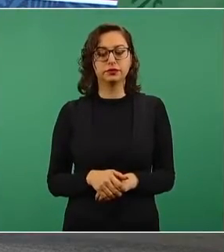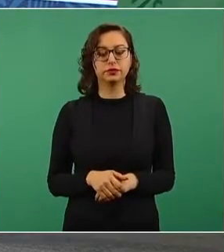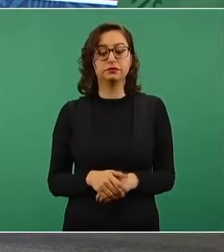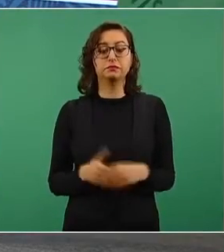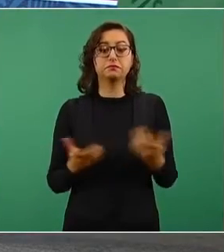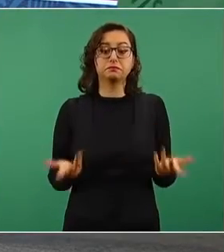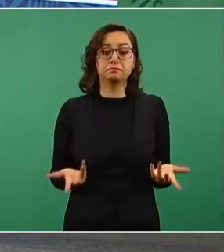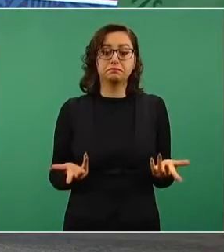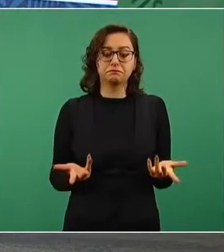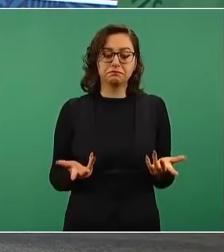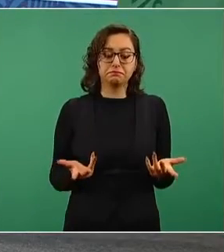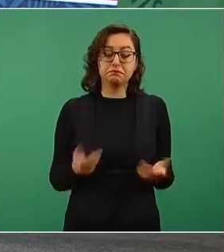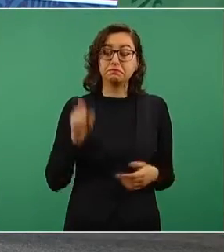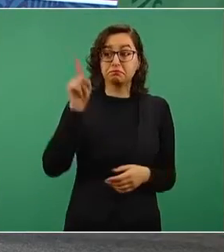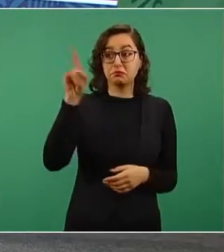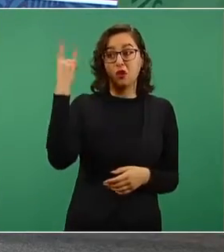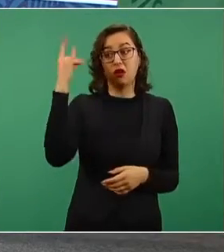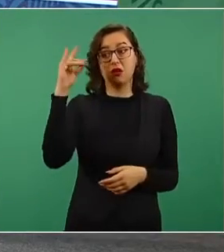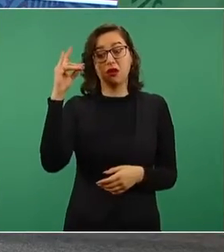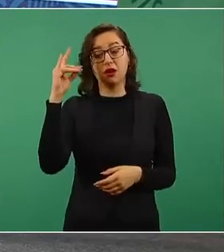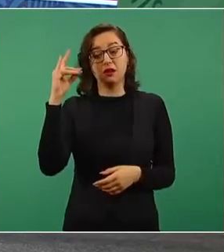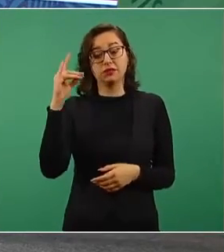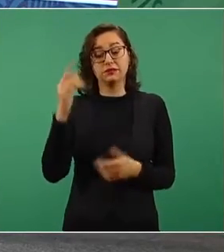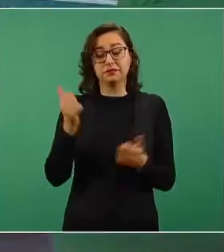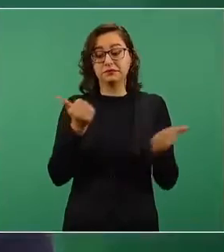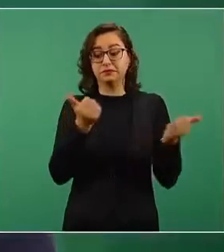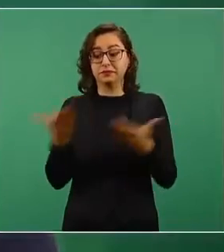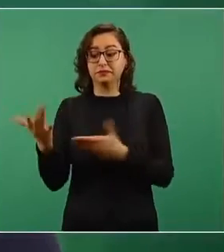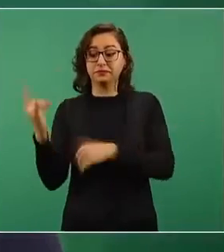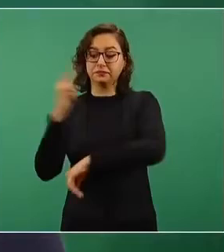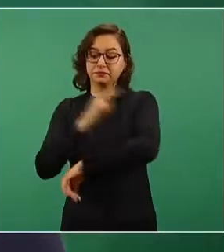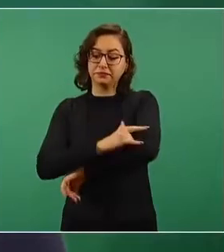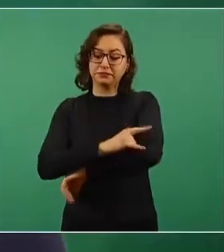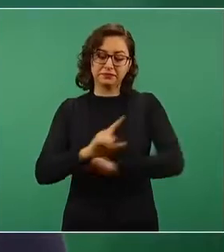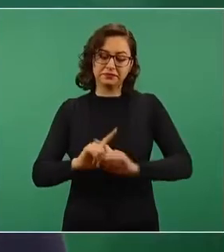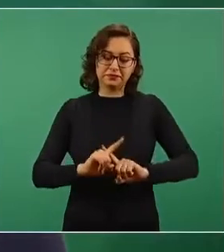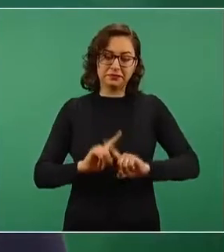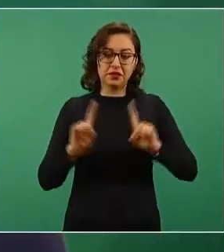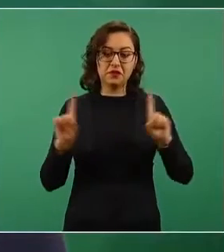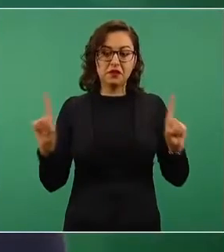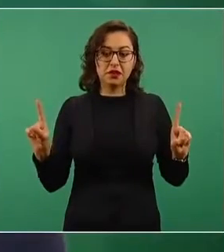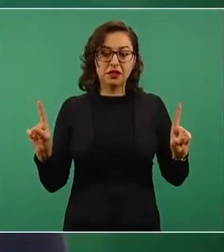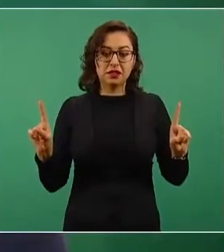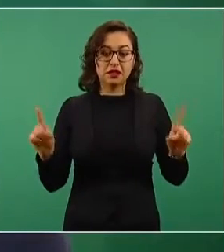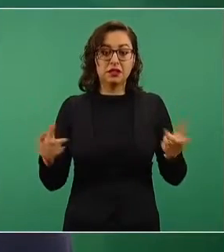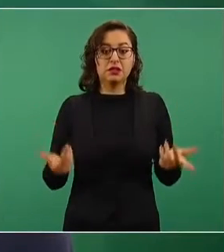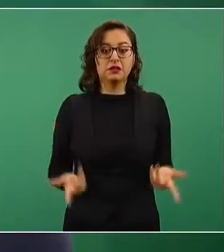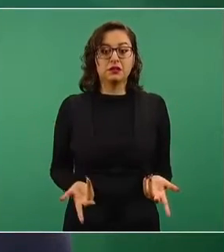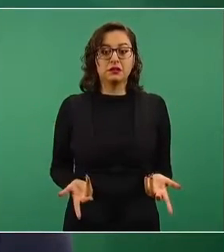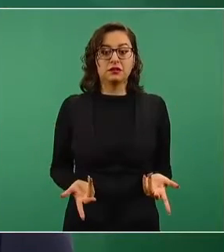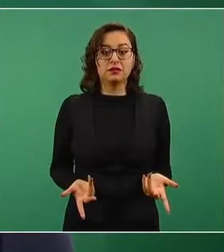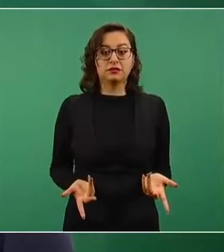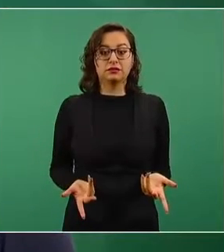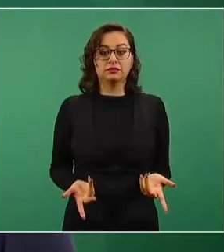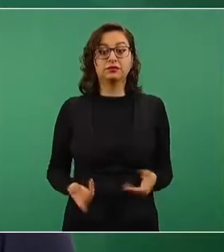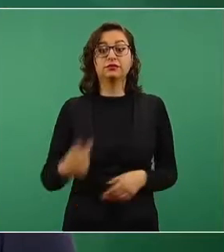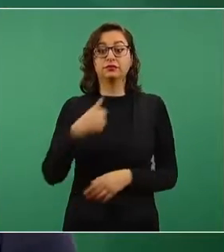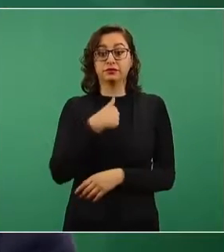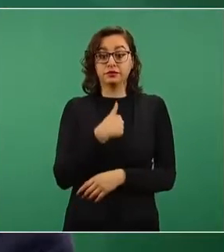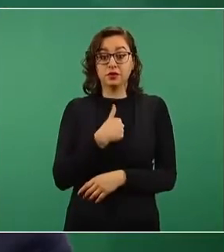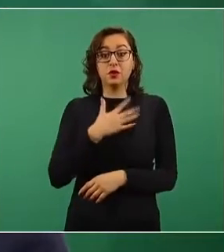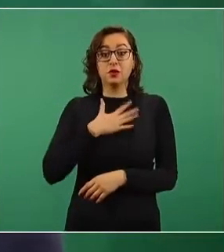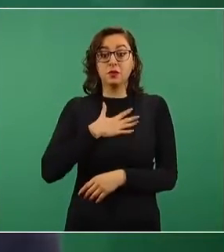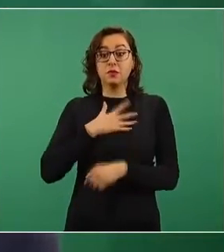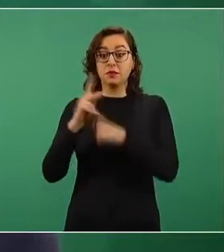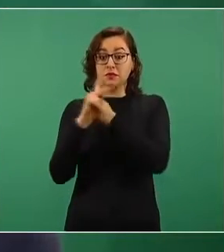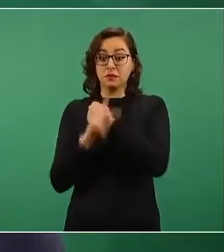Llegando al país decía todo lo contrario. Ni siquiera yo había hecho migración en mi país, ya